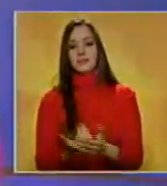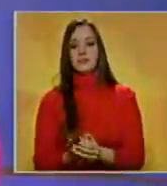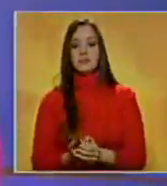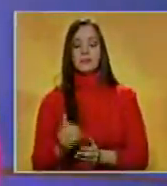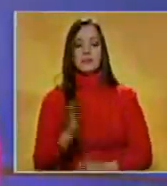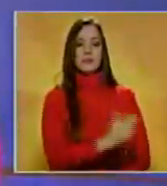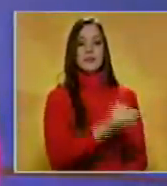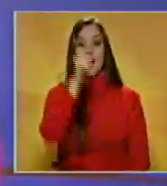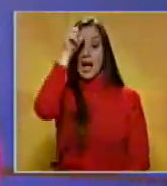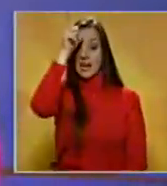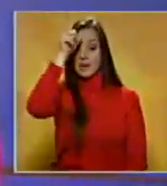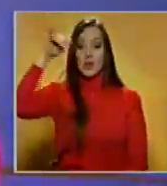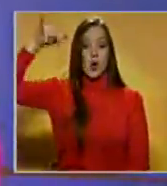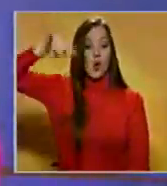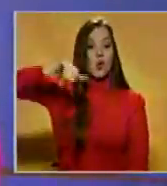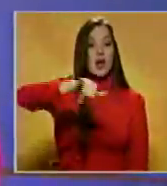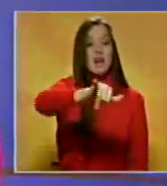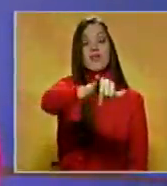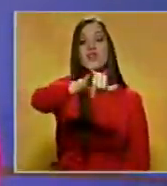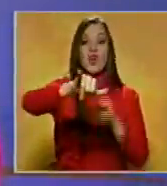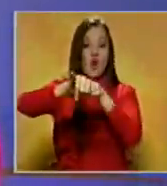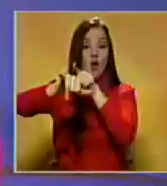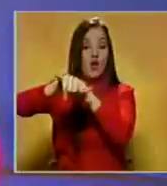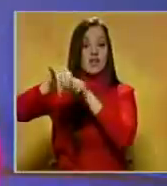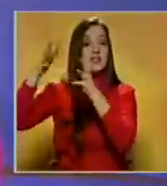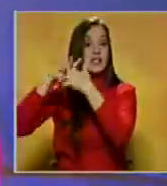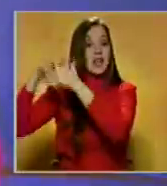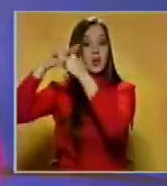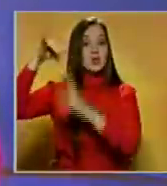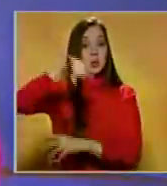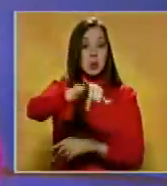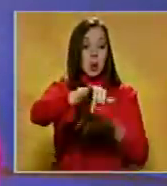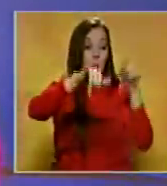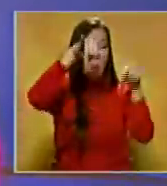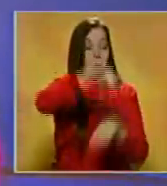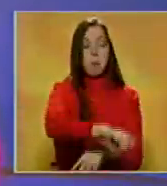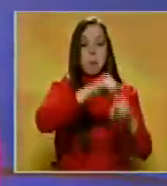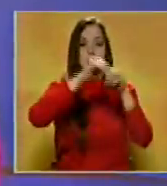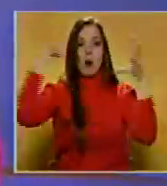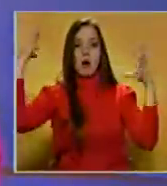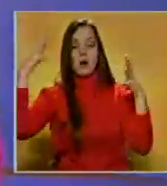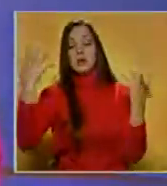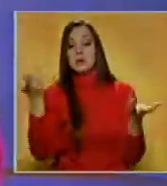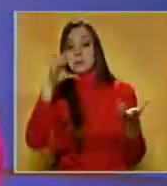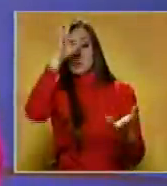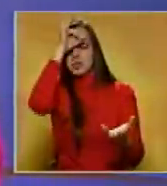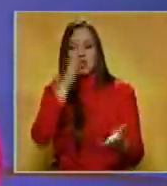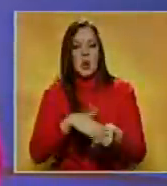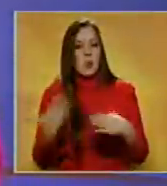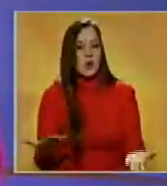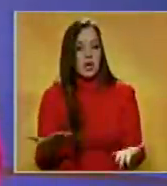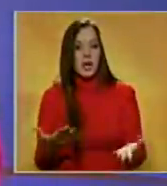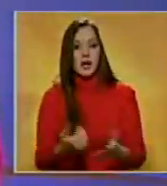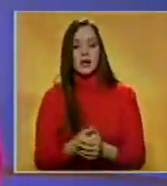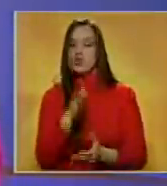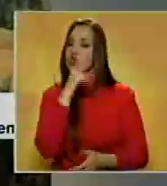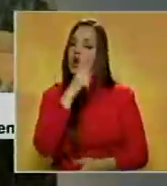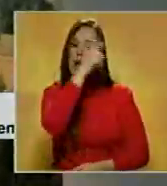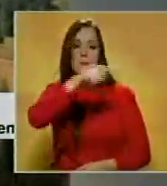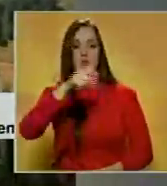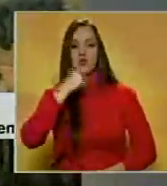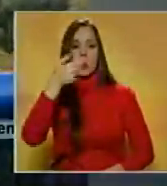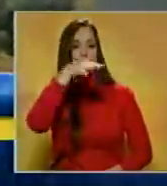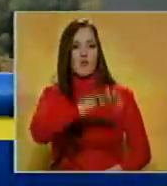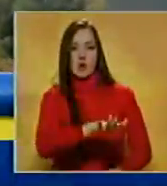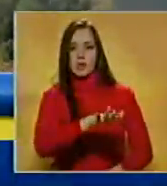En Alemania, un avión militar estadounidense se estrelló por causas desconocidas en las inmediaciones de Bayreuth, sin ocasionar víctimas. El siniestro